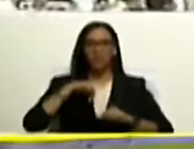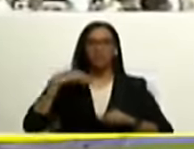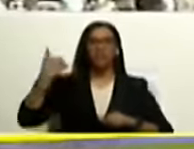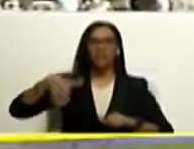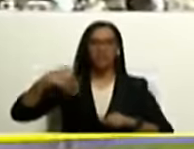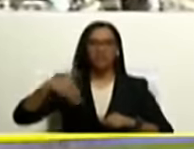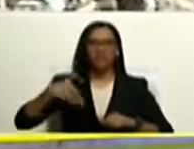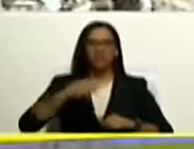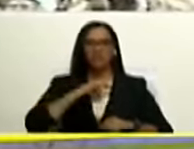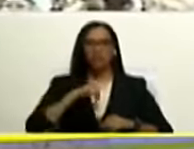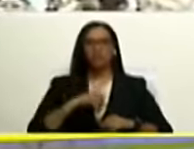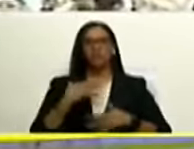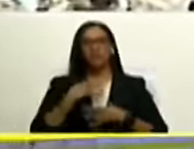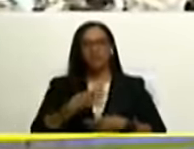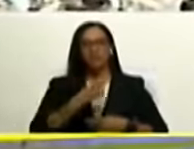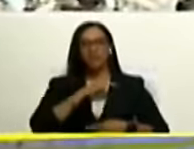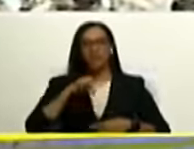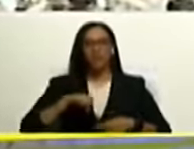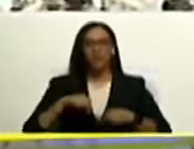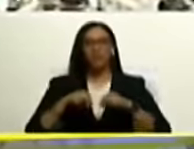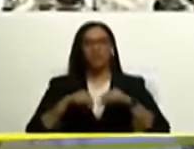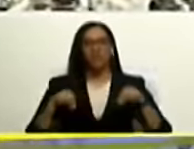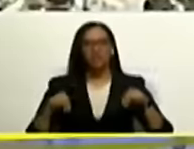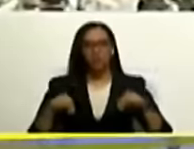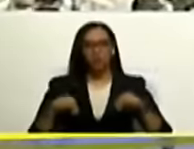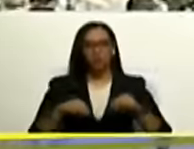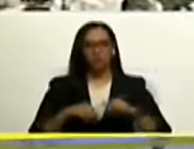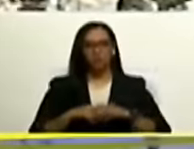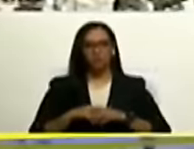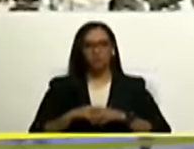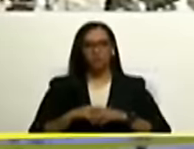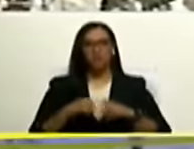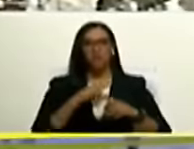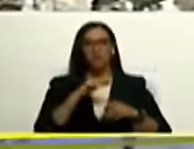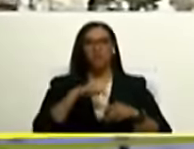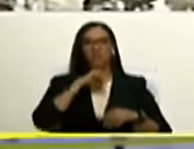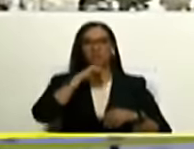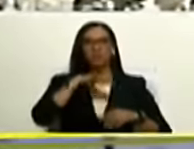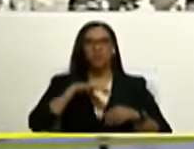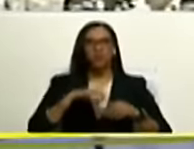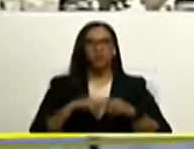nuestros intereses, de nuestro territorio, de nuestra historia.